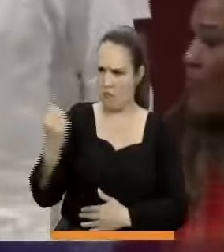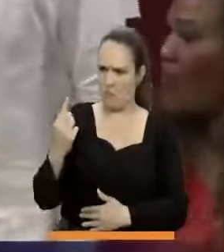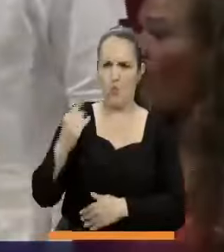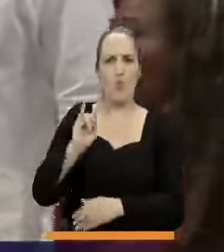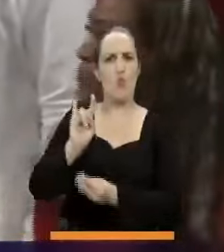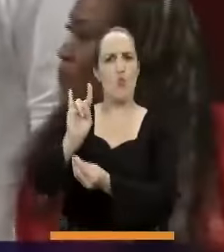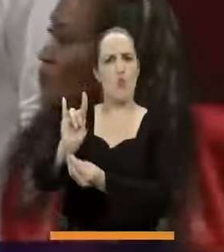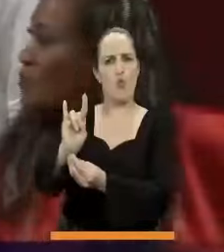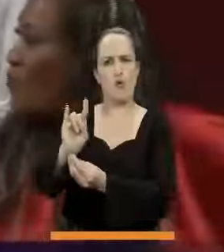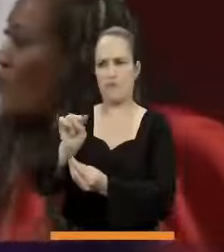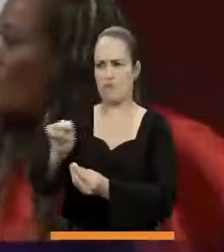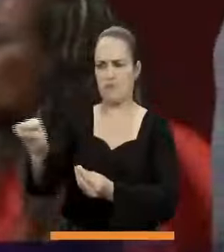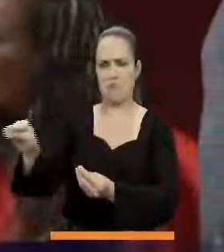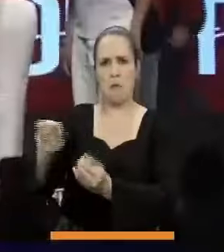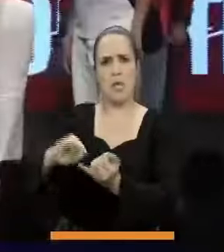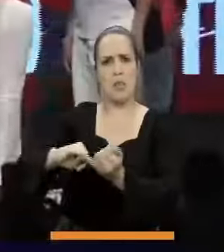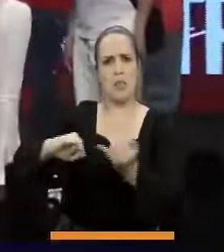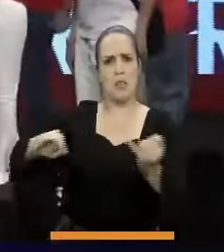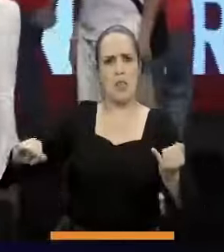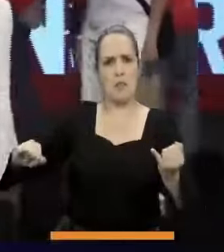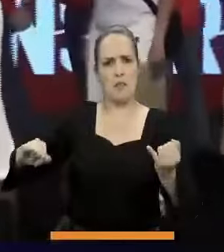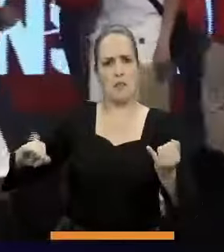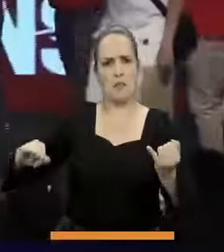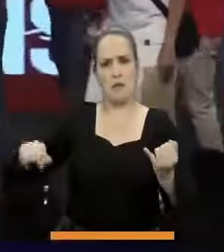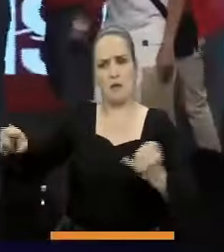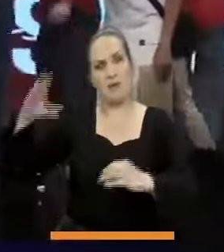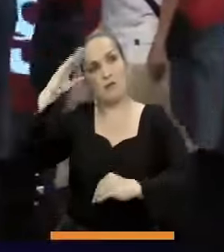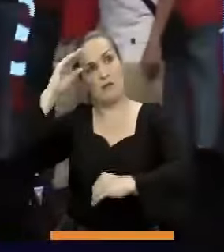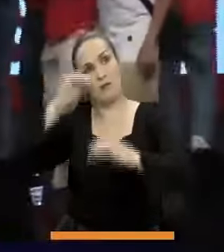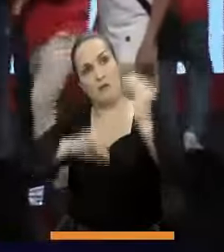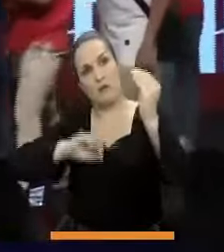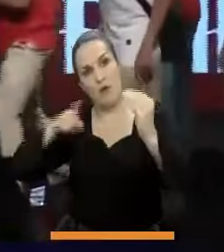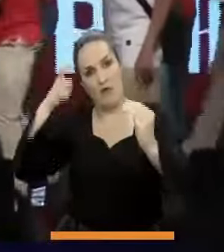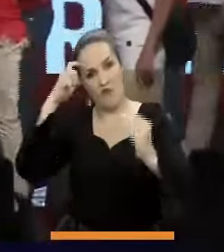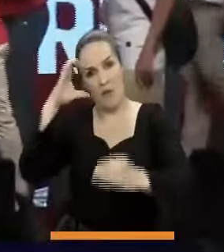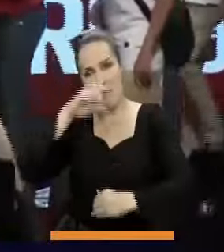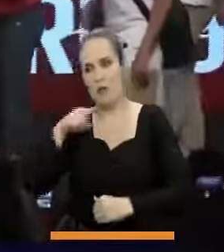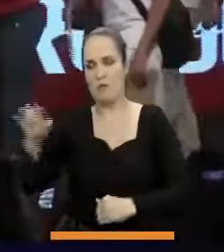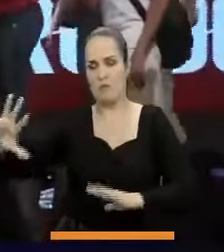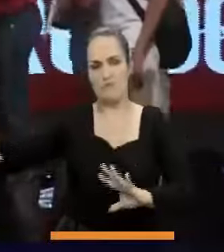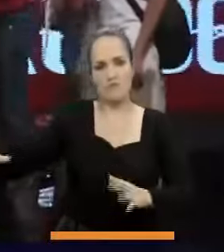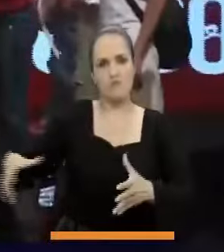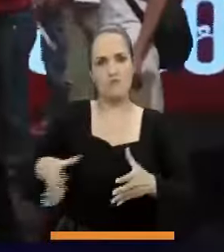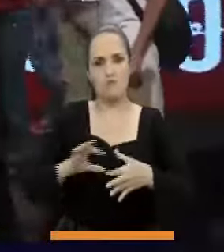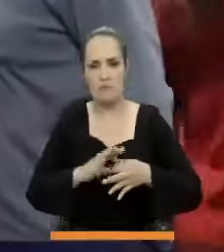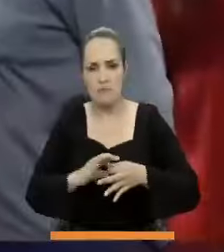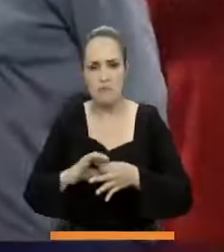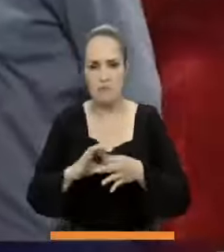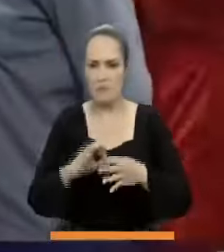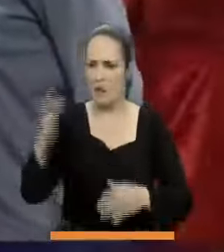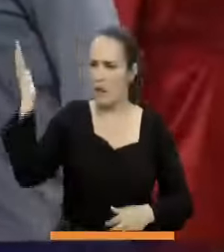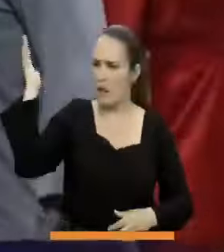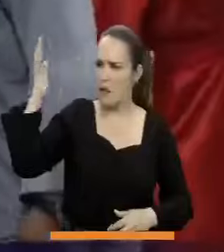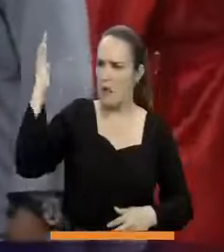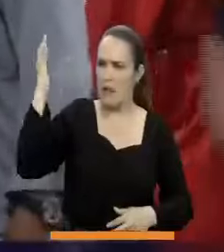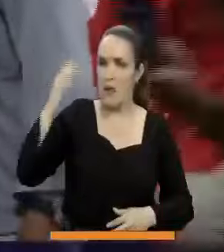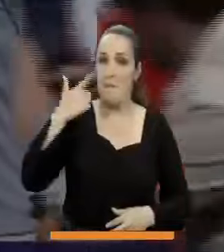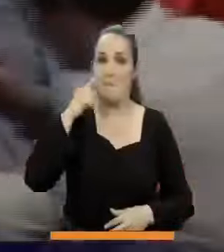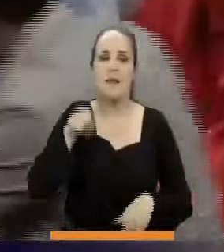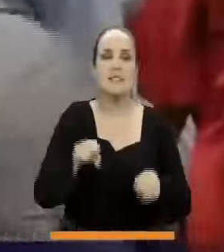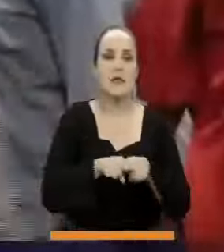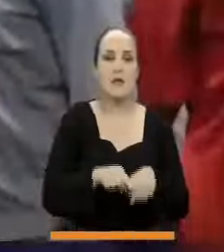colectividades declaradas en la independencia o en la oposición al gobierno del presidente Petro. En sus intervenciones, en lo que parece un guiño a la invitación de